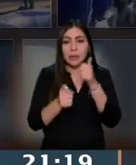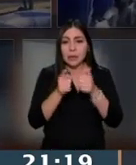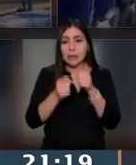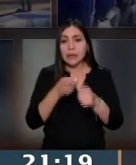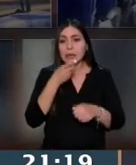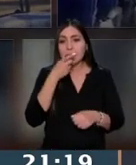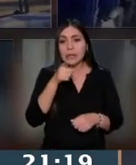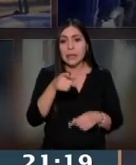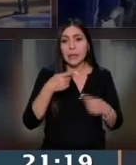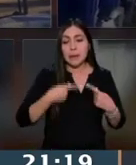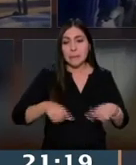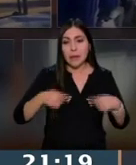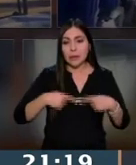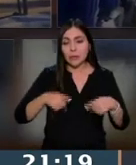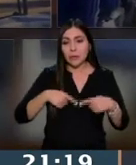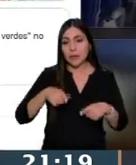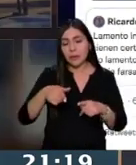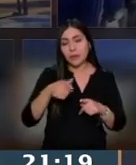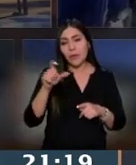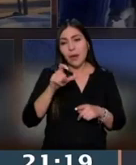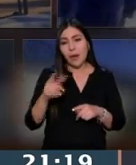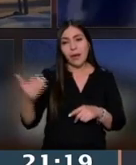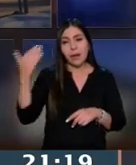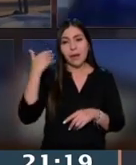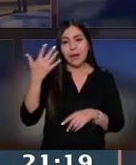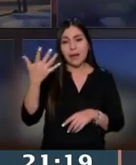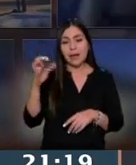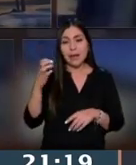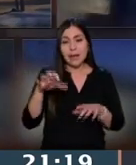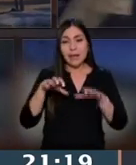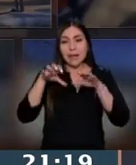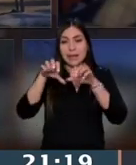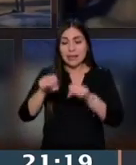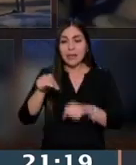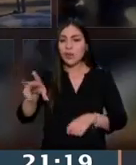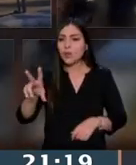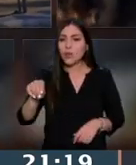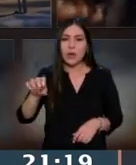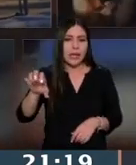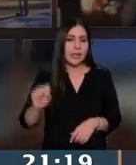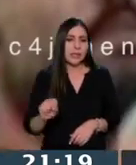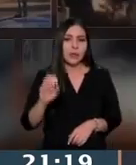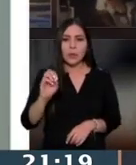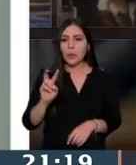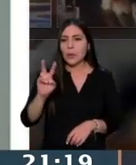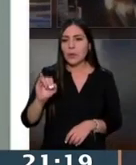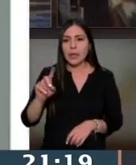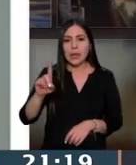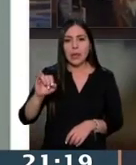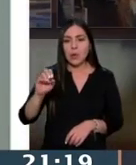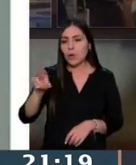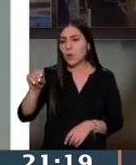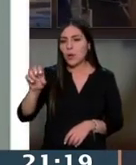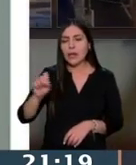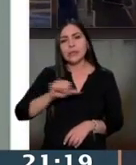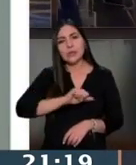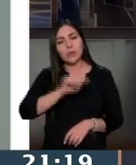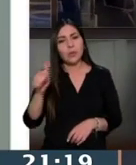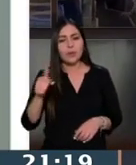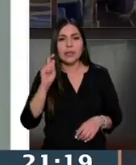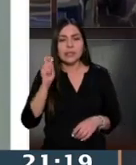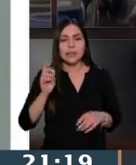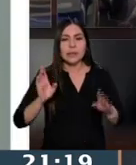que la persona capturada durante el operativo del 5 de enero no era Ovidio Guzmán, sino un militar, lo que es